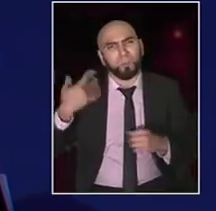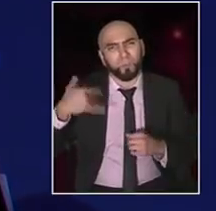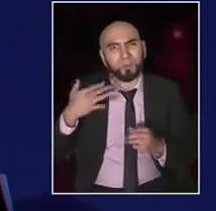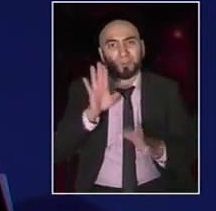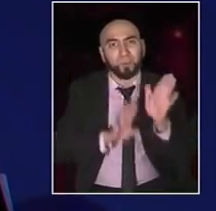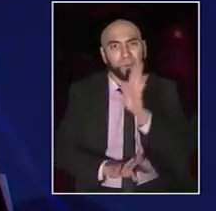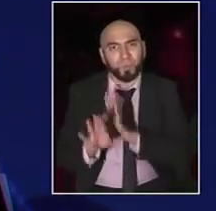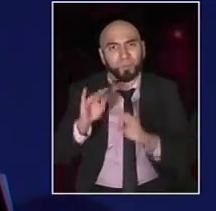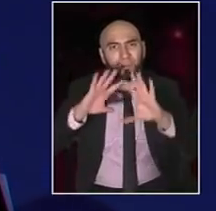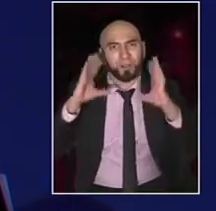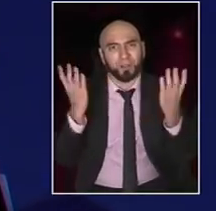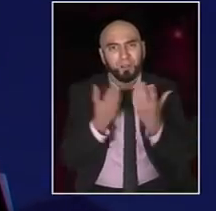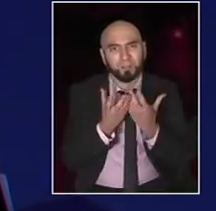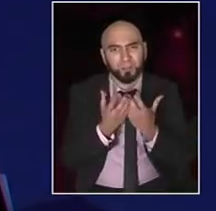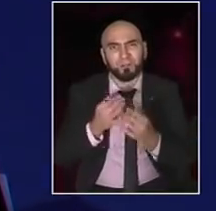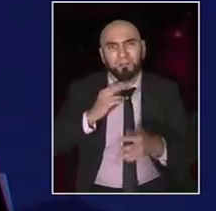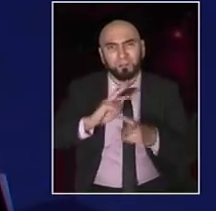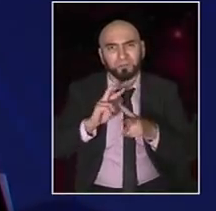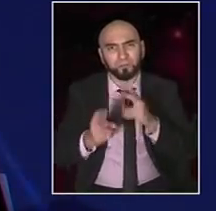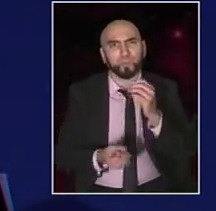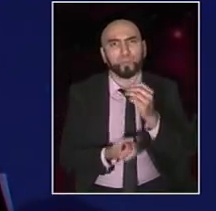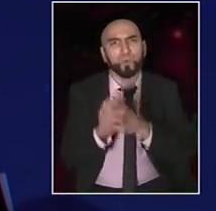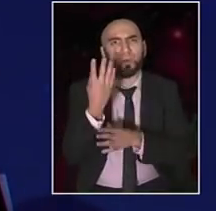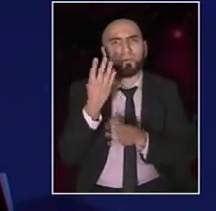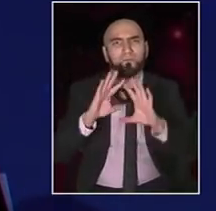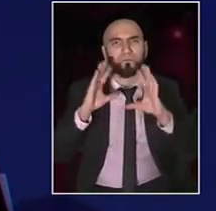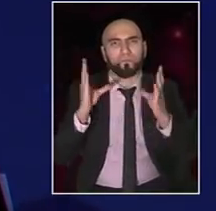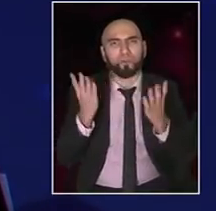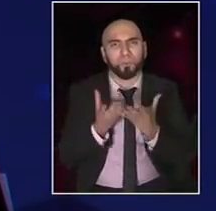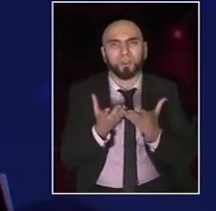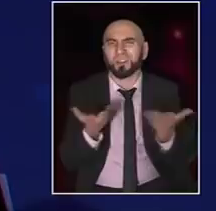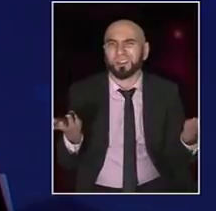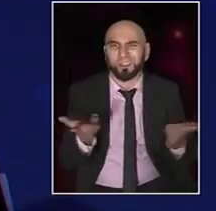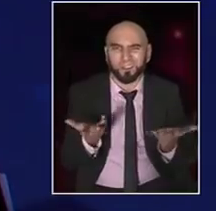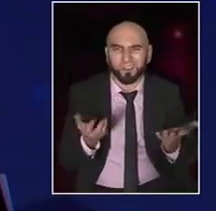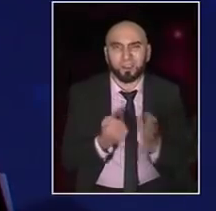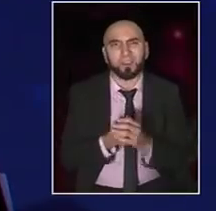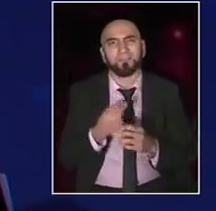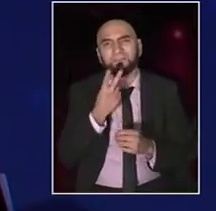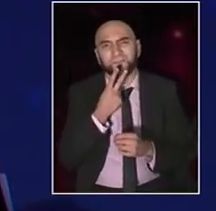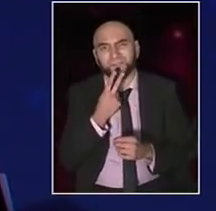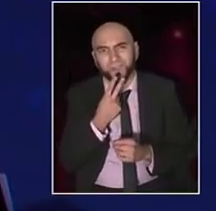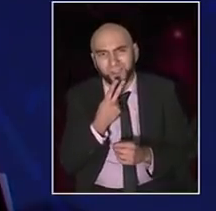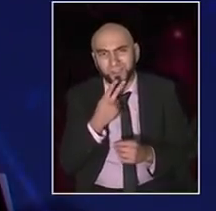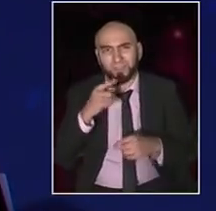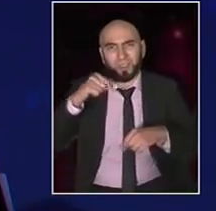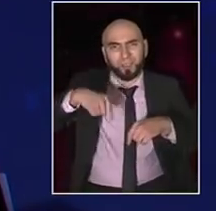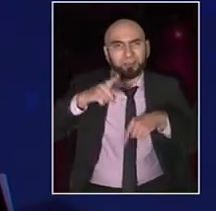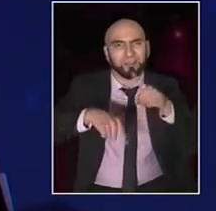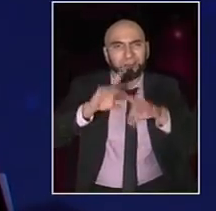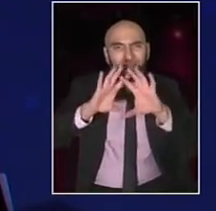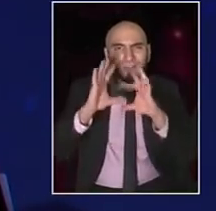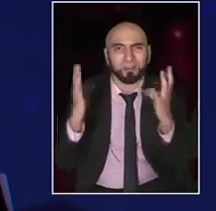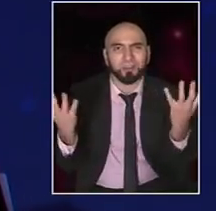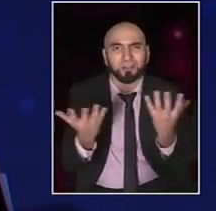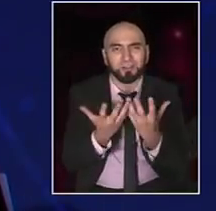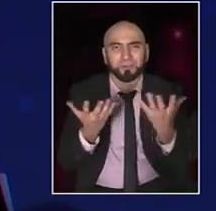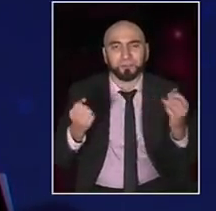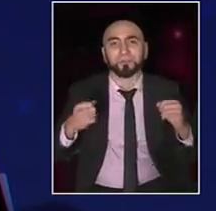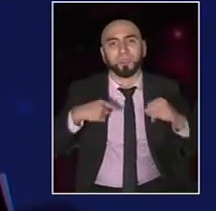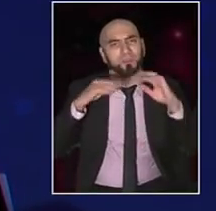y crear nuevas formas de vivir en la Tierra. Formas de vivir que no dañen el medio ambiente y que al mismo tiempo